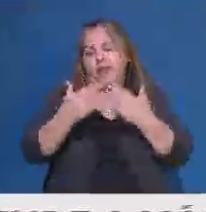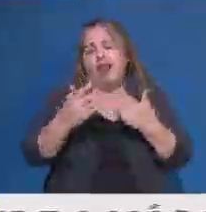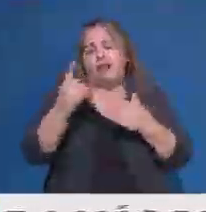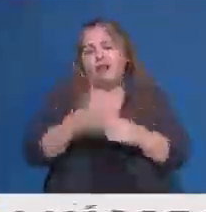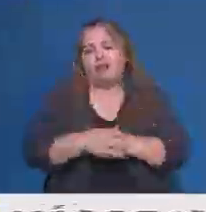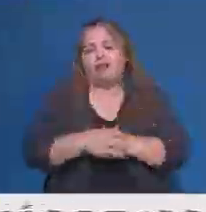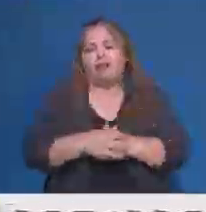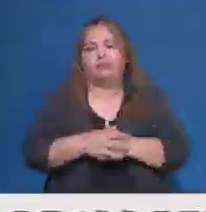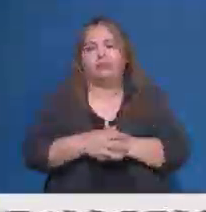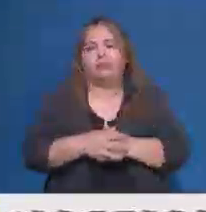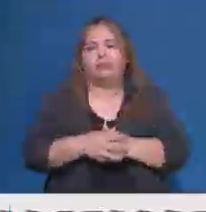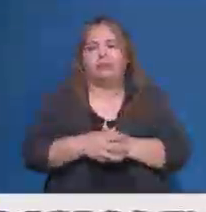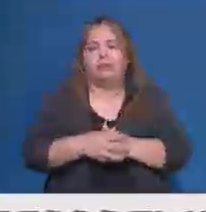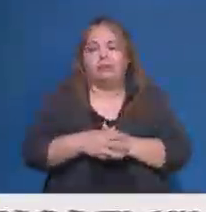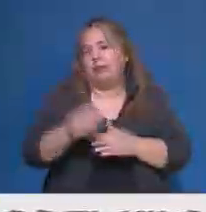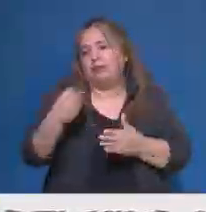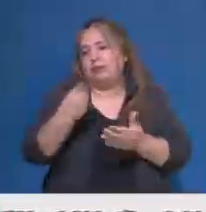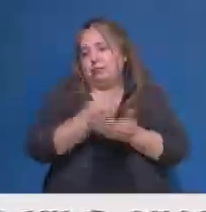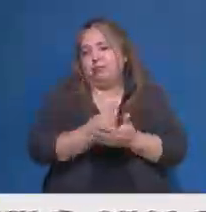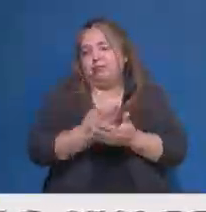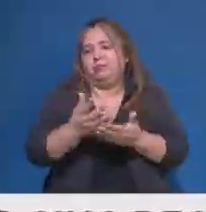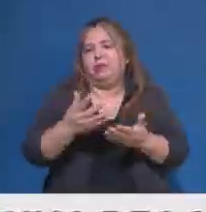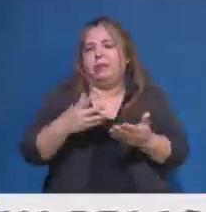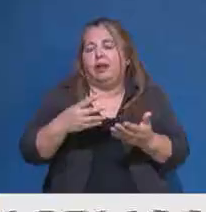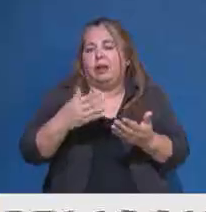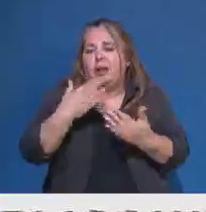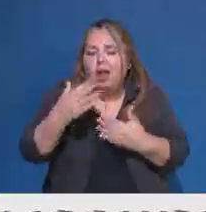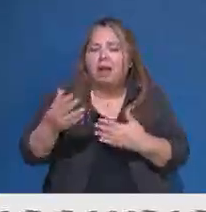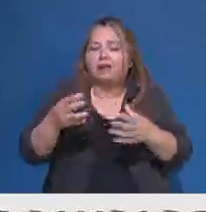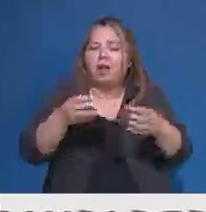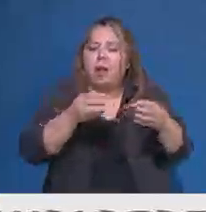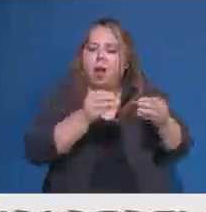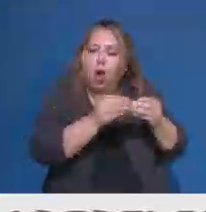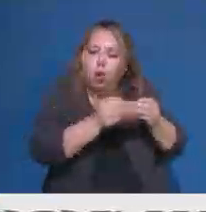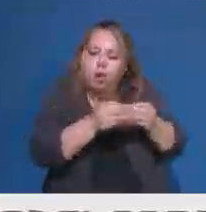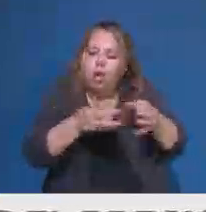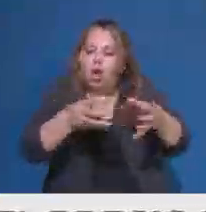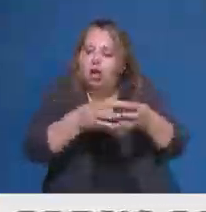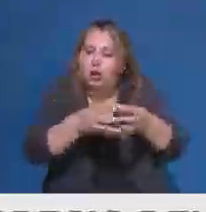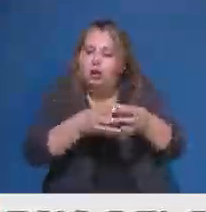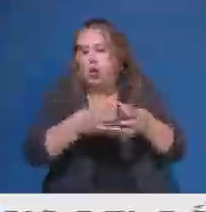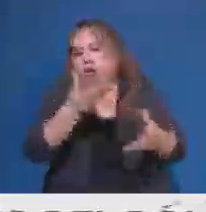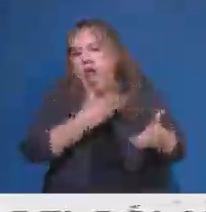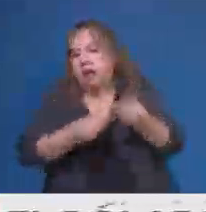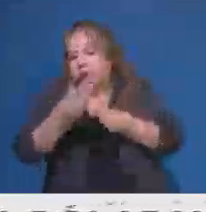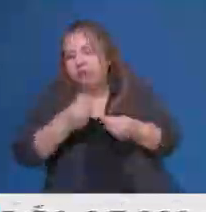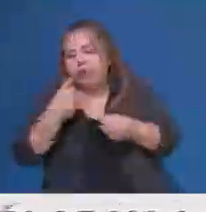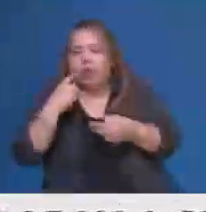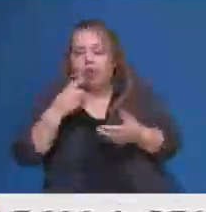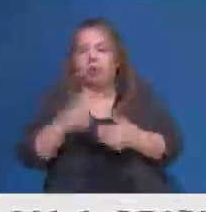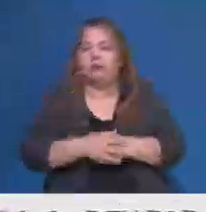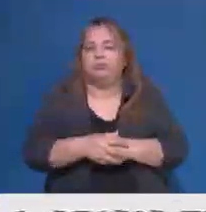Hay que tratar de aprovecharlo y bueno, agradecerle más que nada a mis compañeros que siempre me hacen llegar al gol. Tenemos un plantel de gran